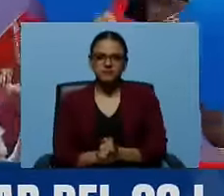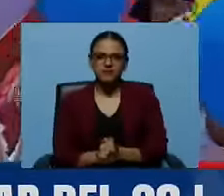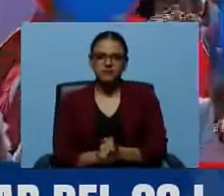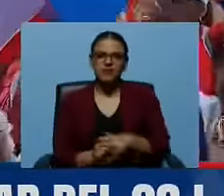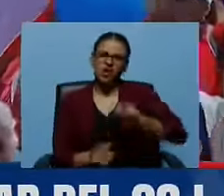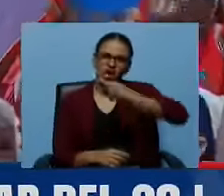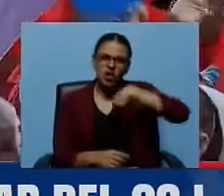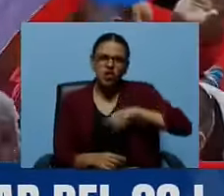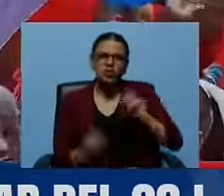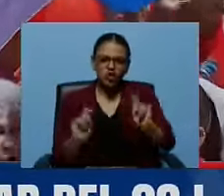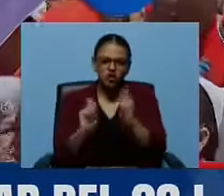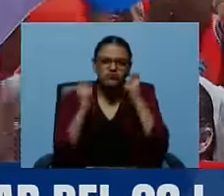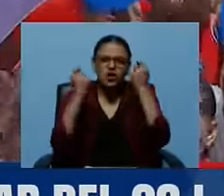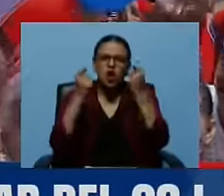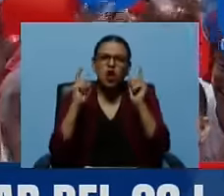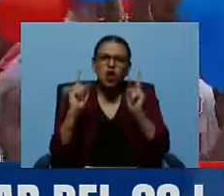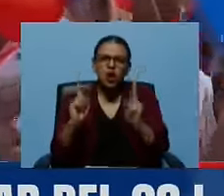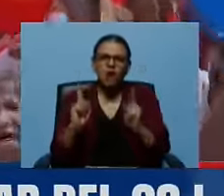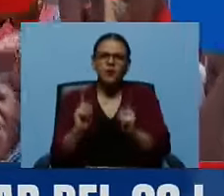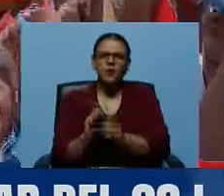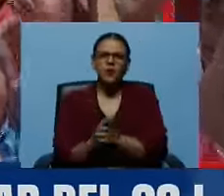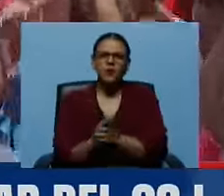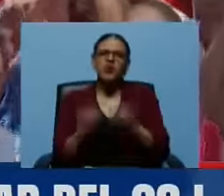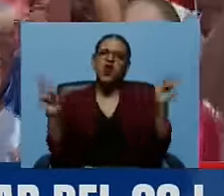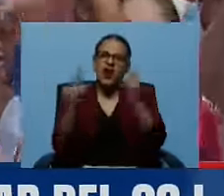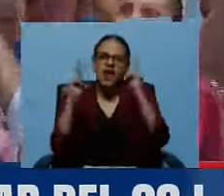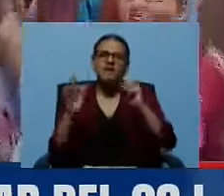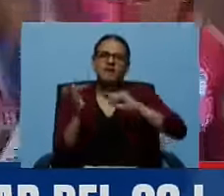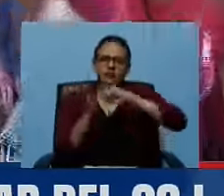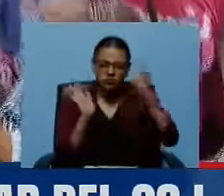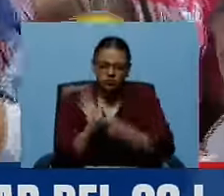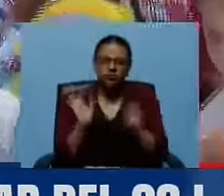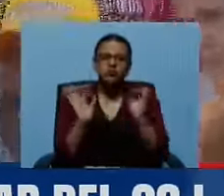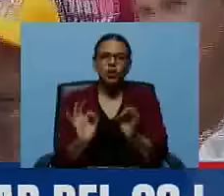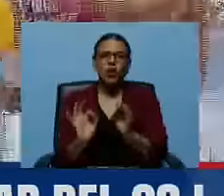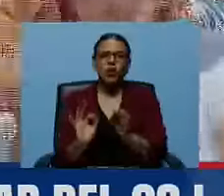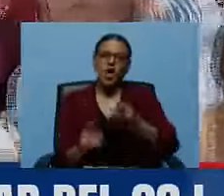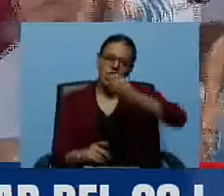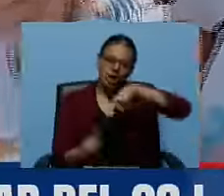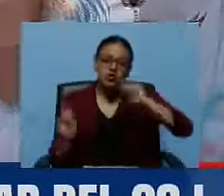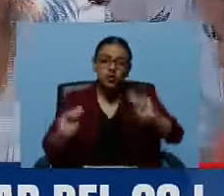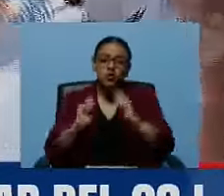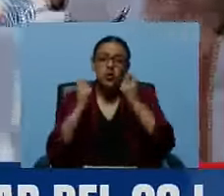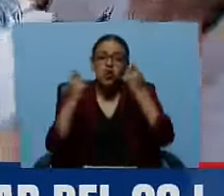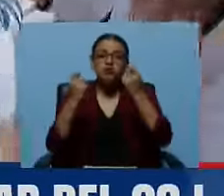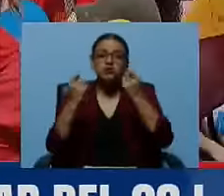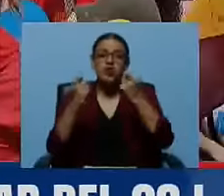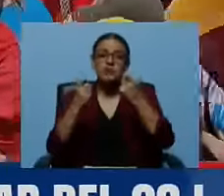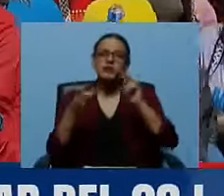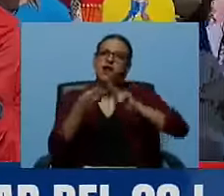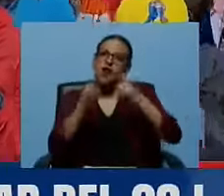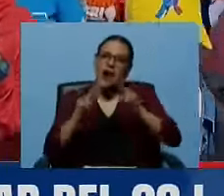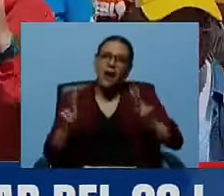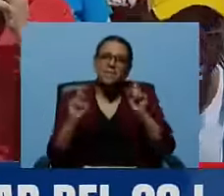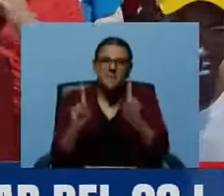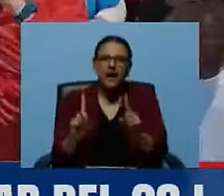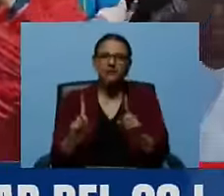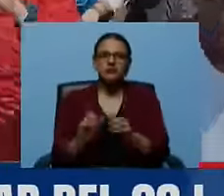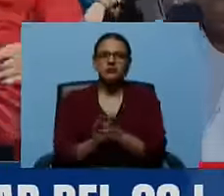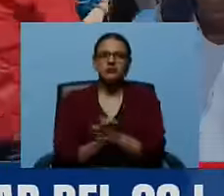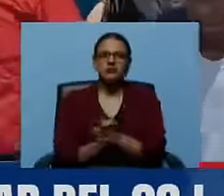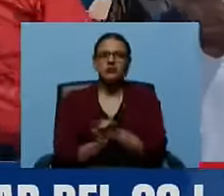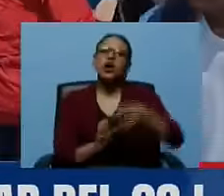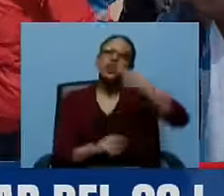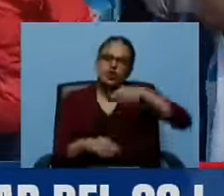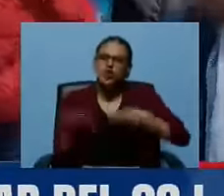hemos consolidado la victoria. Hemos consolidado la paz.